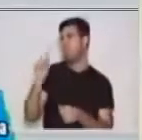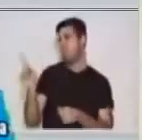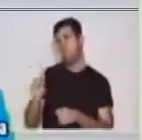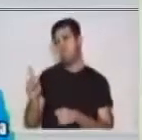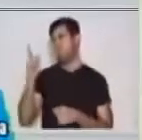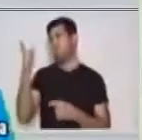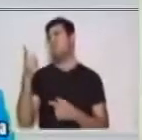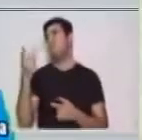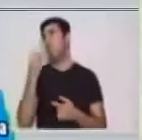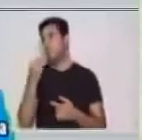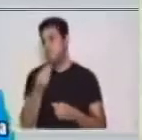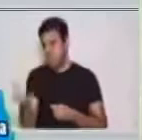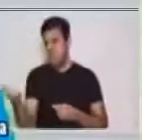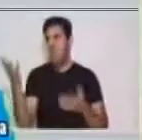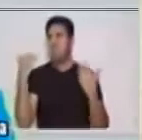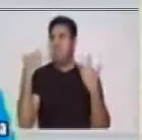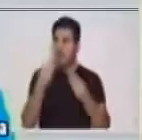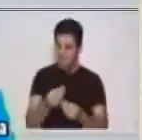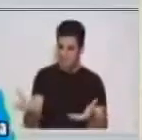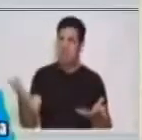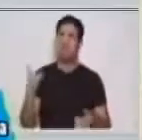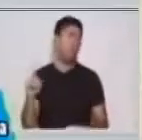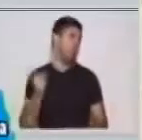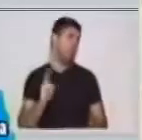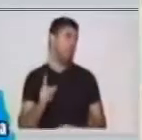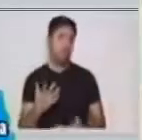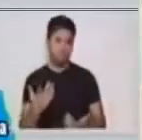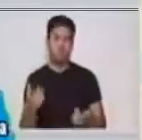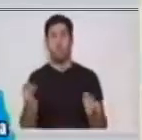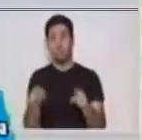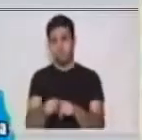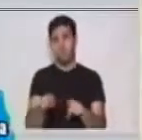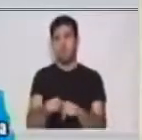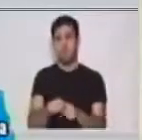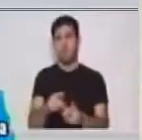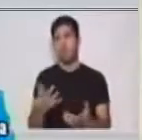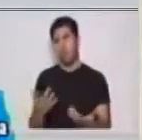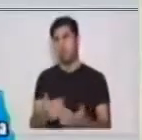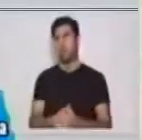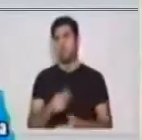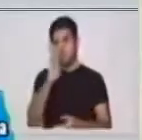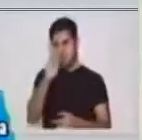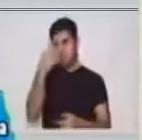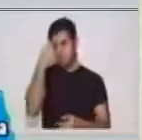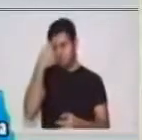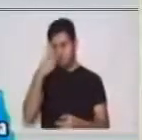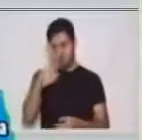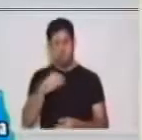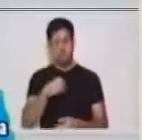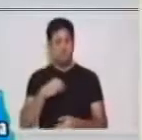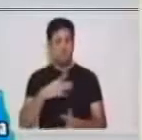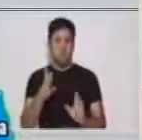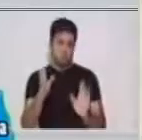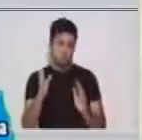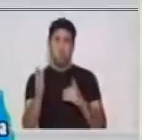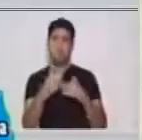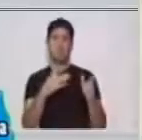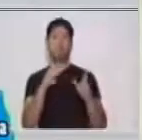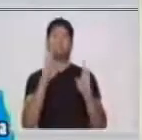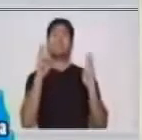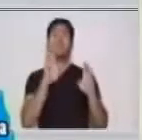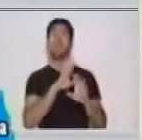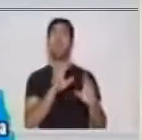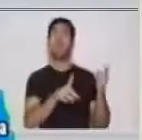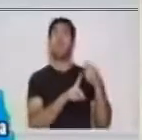de comer, hay que estarlos bañando, hay que estar limpiando. Puede poner todos los aspectos negativos, que también es válido. Recuerda que las